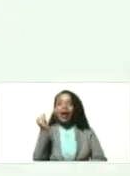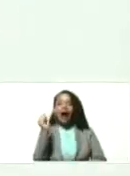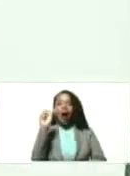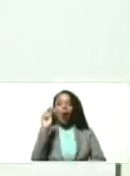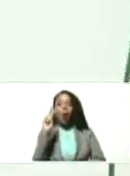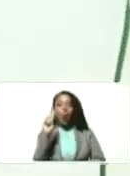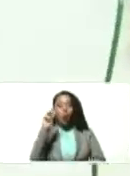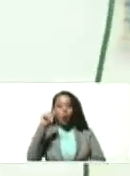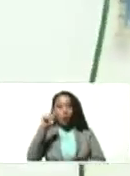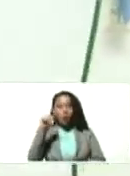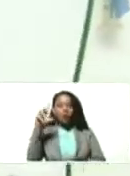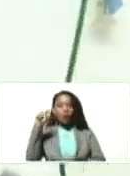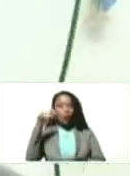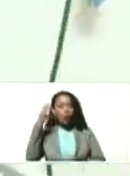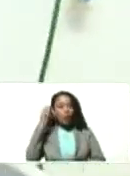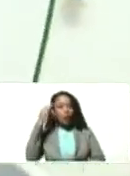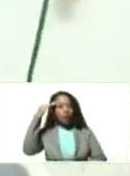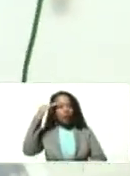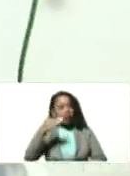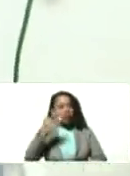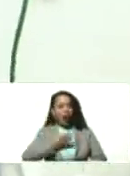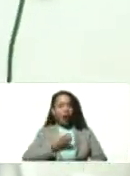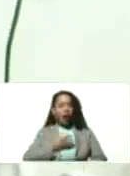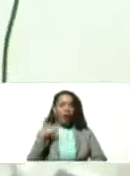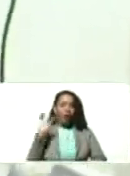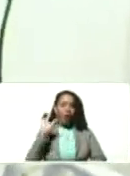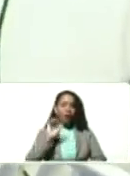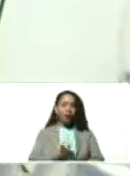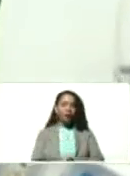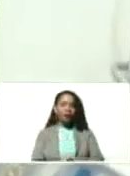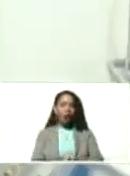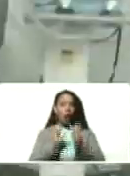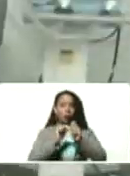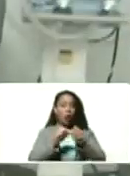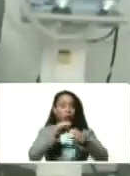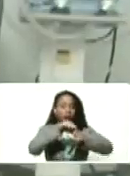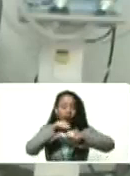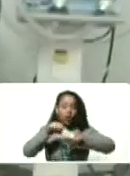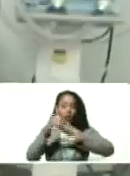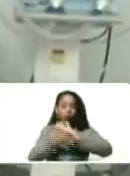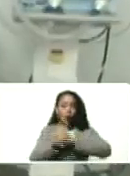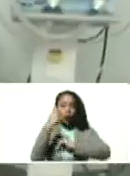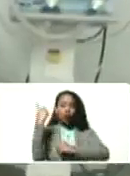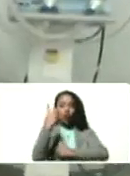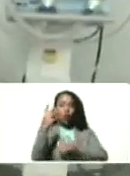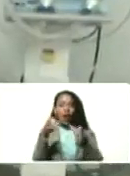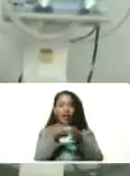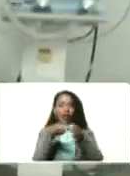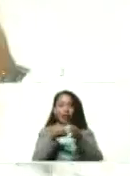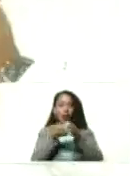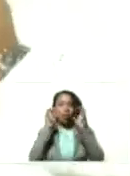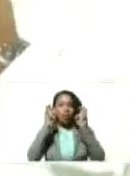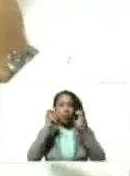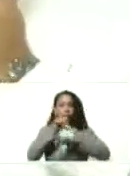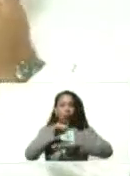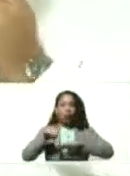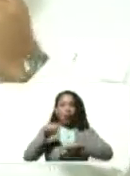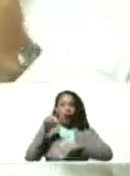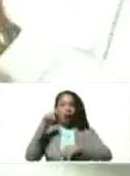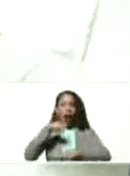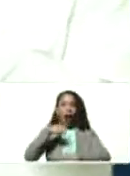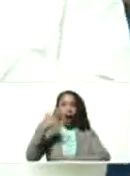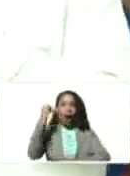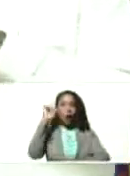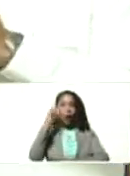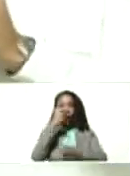jefa. Vamos y para hay que trabajar. Seguimos en el área de quirófano. En que un solo equipo. En la área de quirófano. Por aquí tenemos